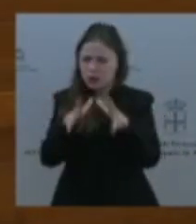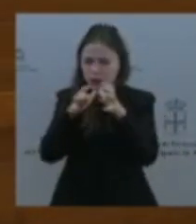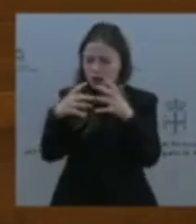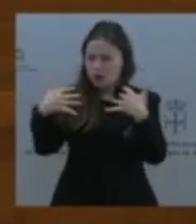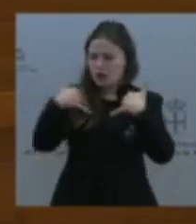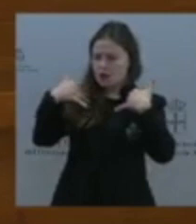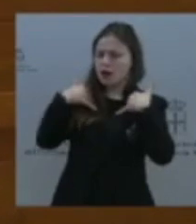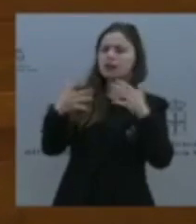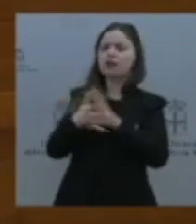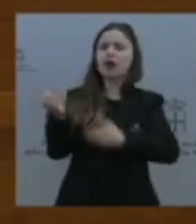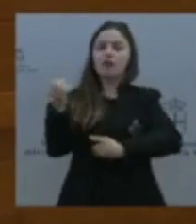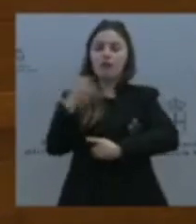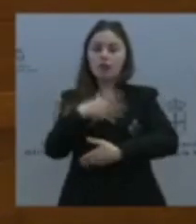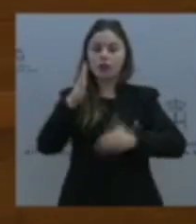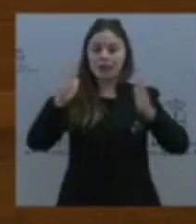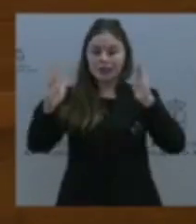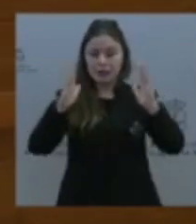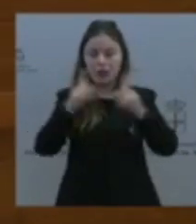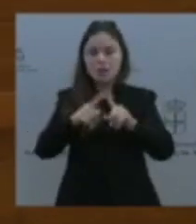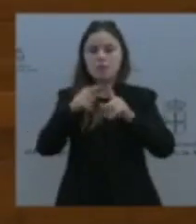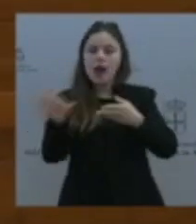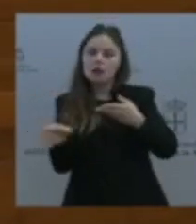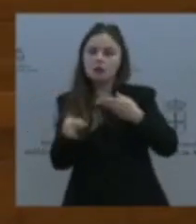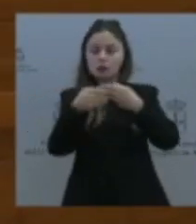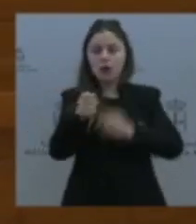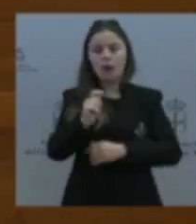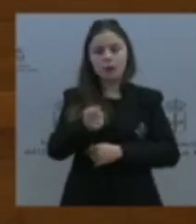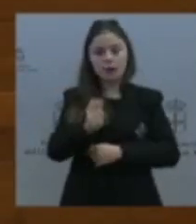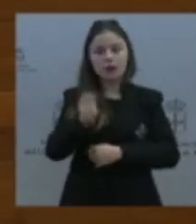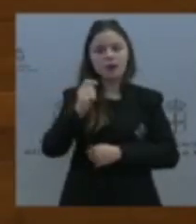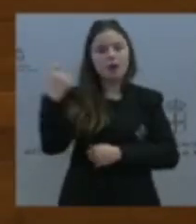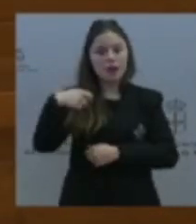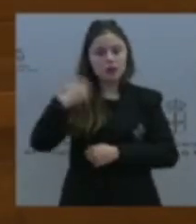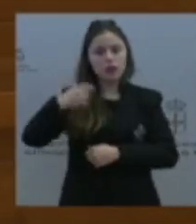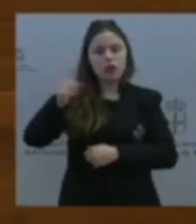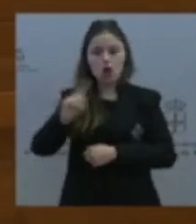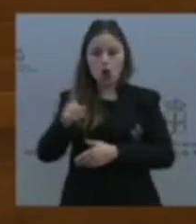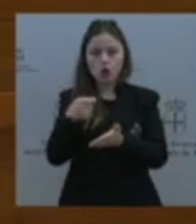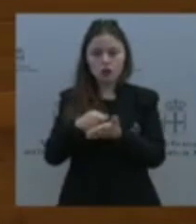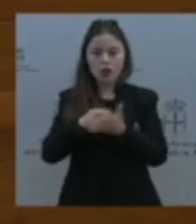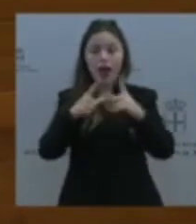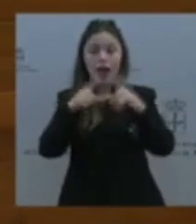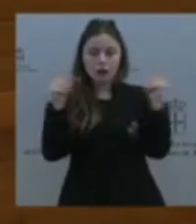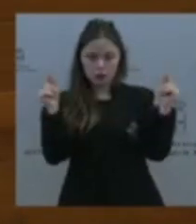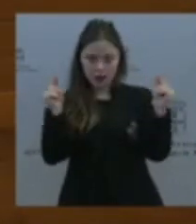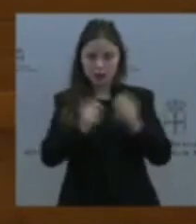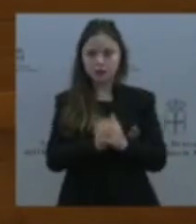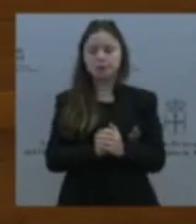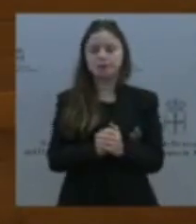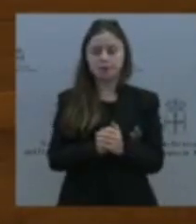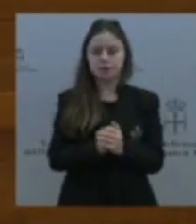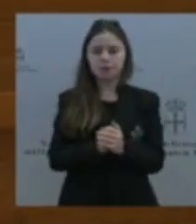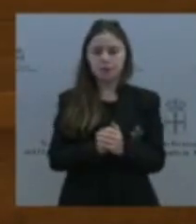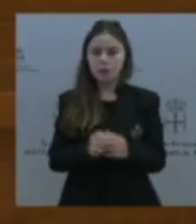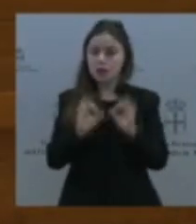para complementar las pensiones no contributivas asturianas. Teniendo en cuenta que el número de personas que reciben en